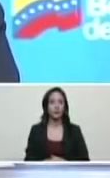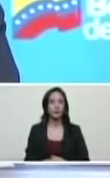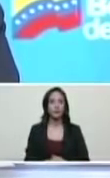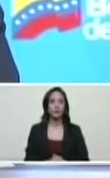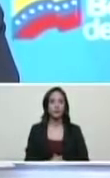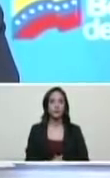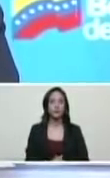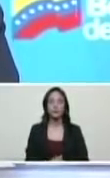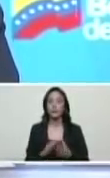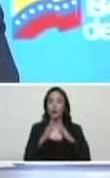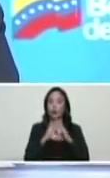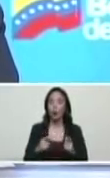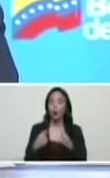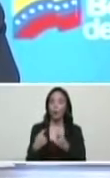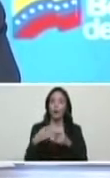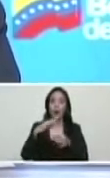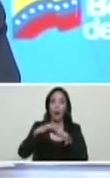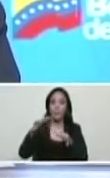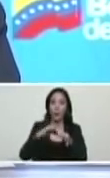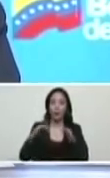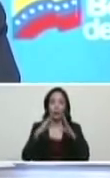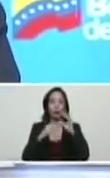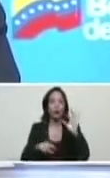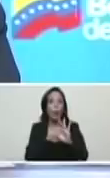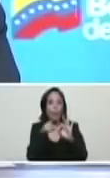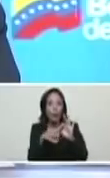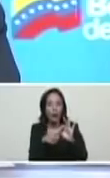en petro, en criptomonedas,